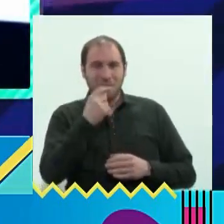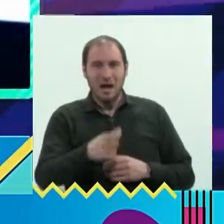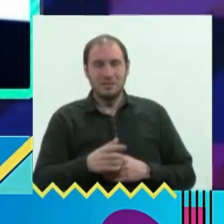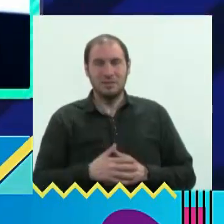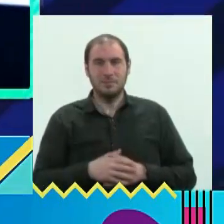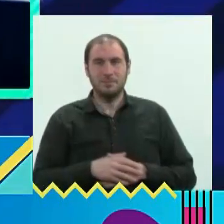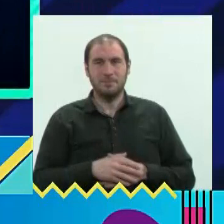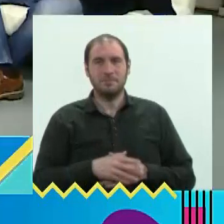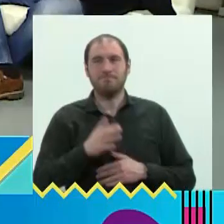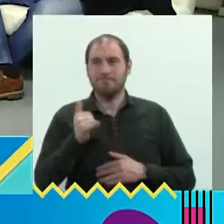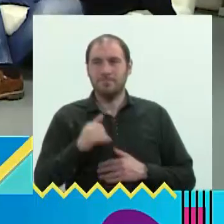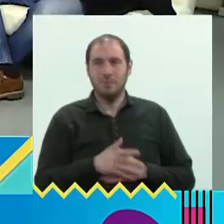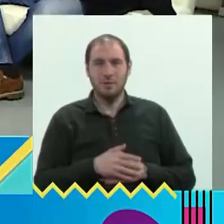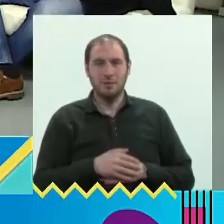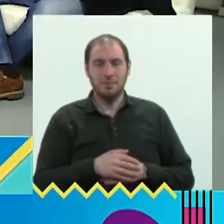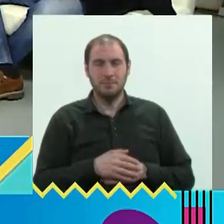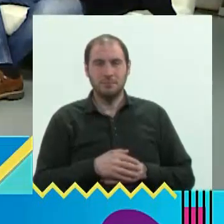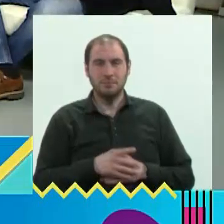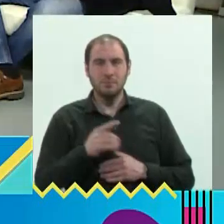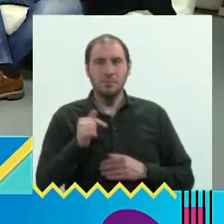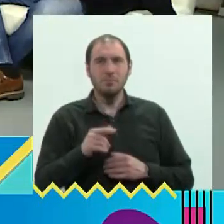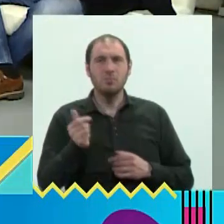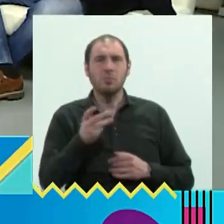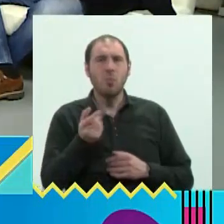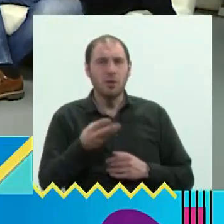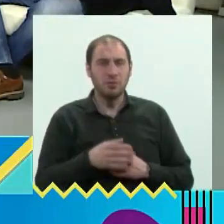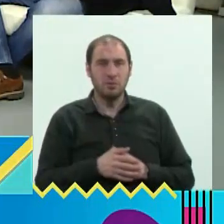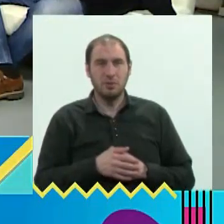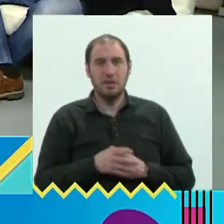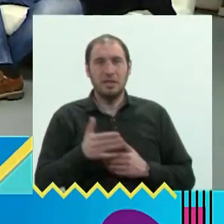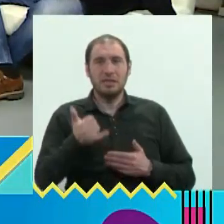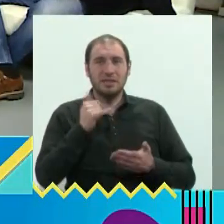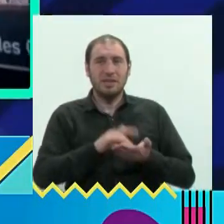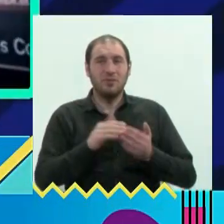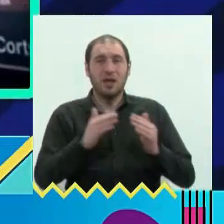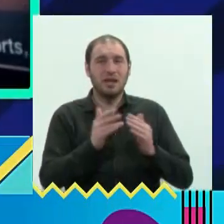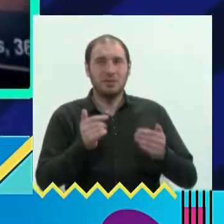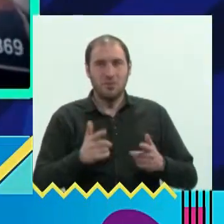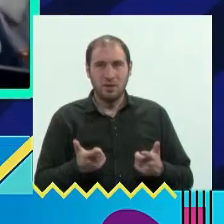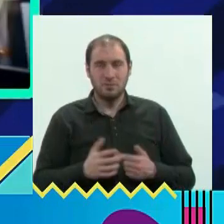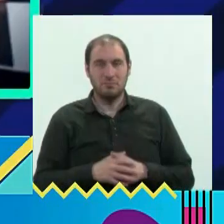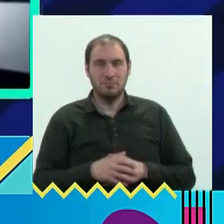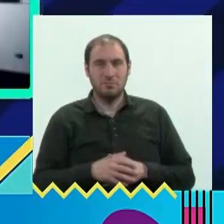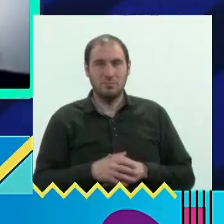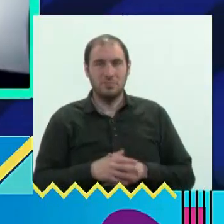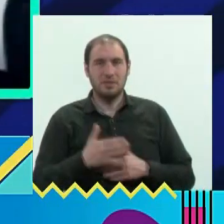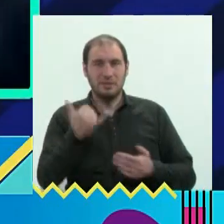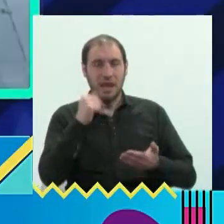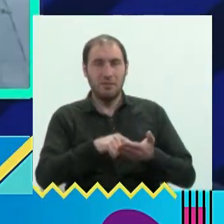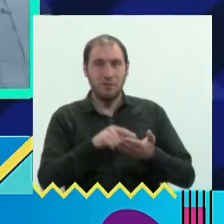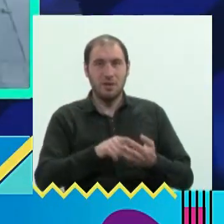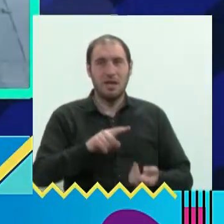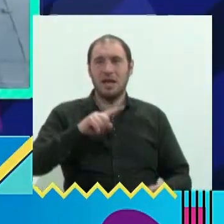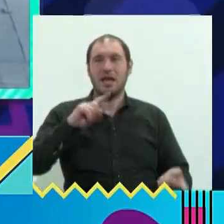podemos pensar. Exactamente, y uno empieza a ver, ¿hace cuánto que ya no hay teléfonos en casa? Y el teléfono mismo ha